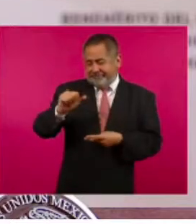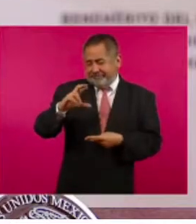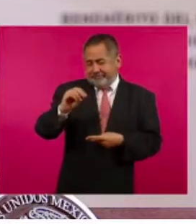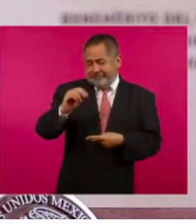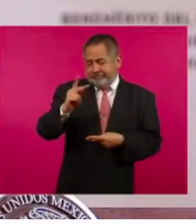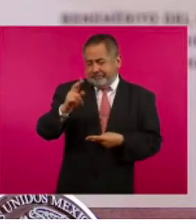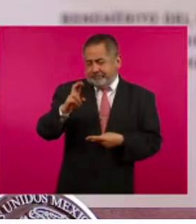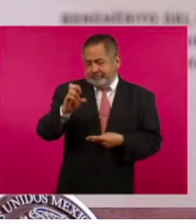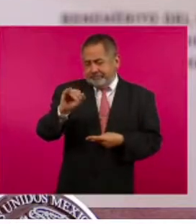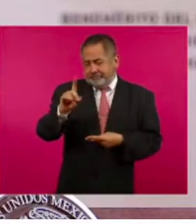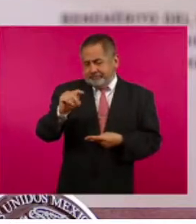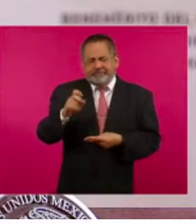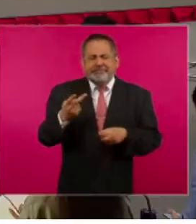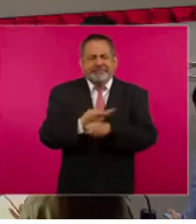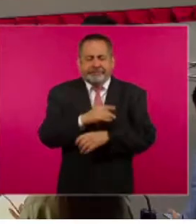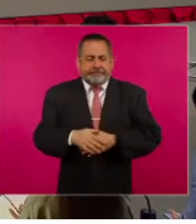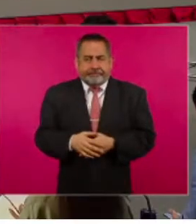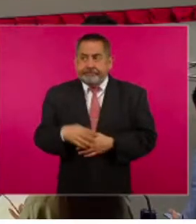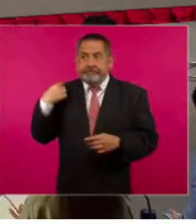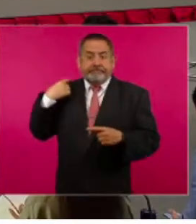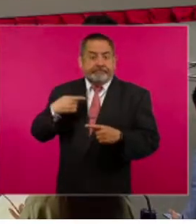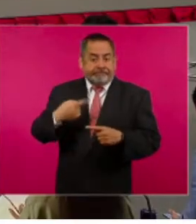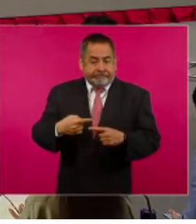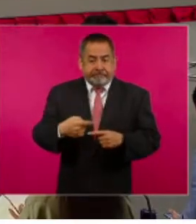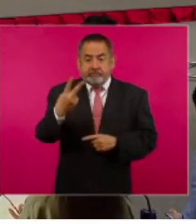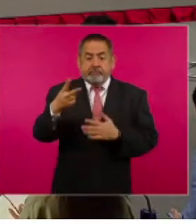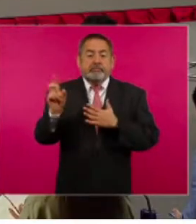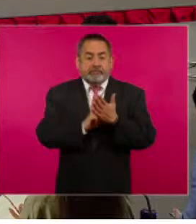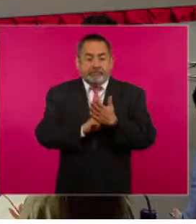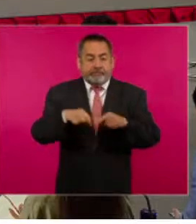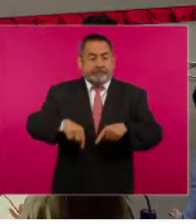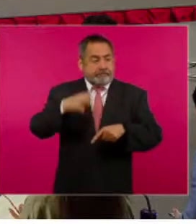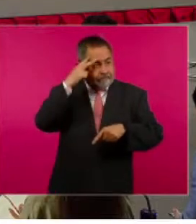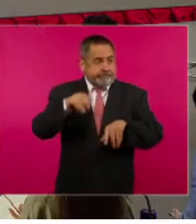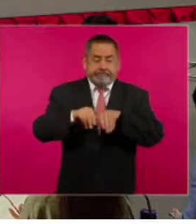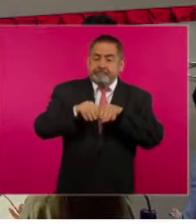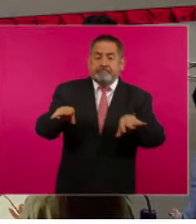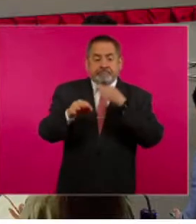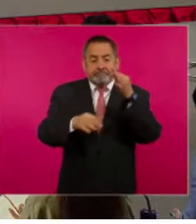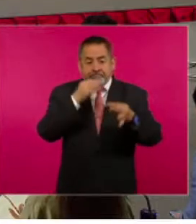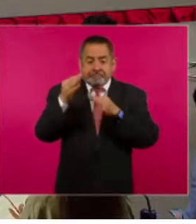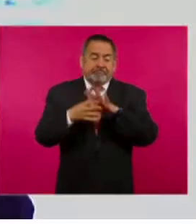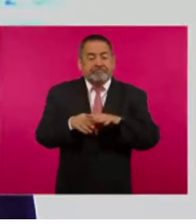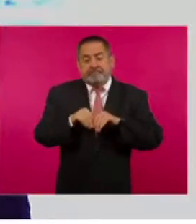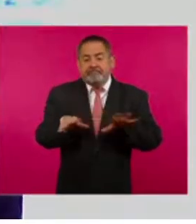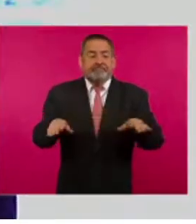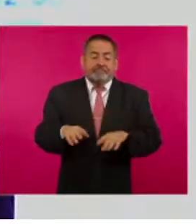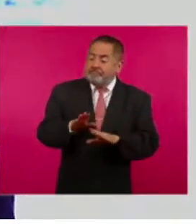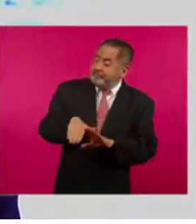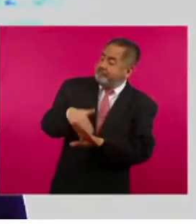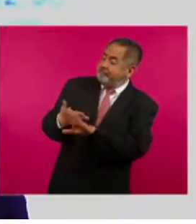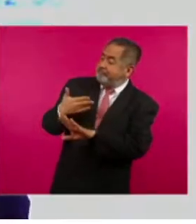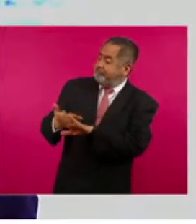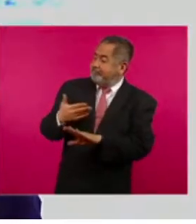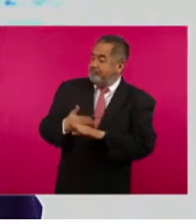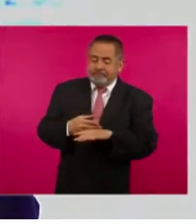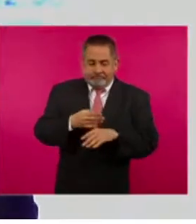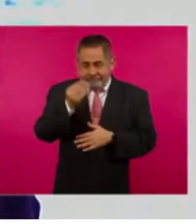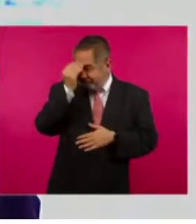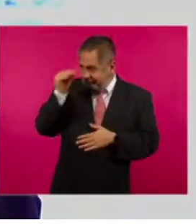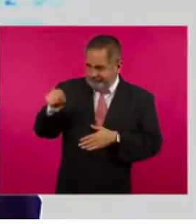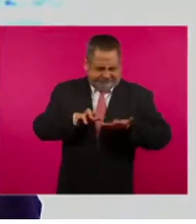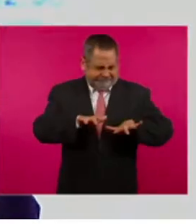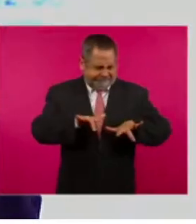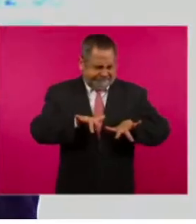esta campaña? Se cumplen ya 2 meses desde que en México comenzara una de las mayores campañas digitales